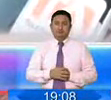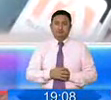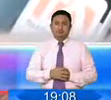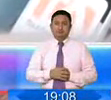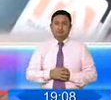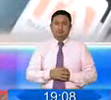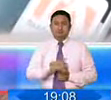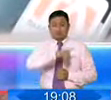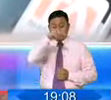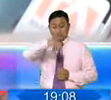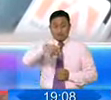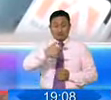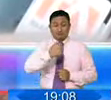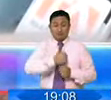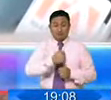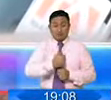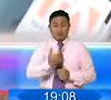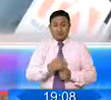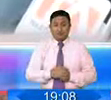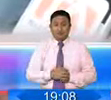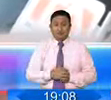él estaba aquí.